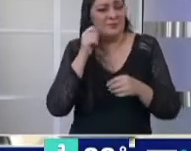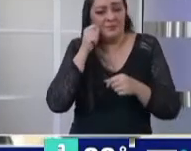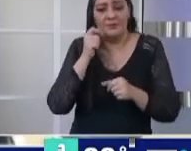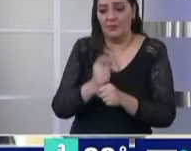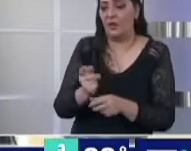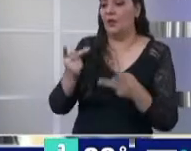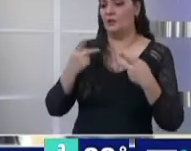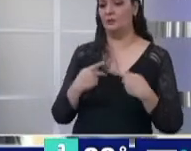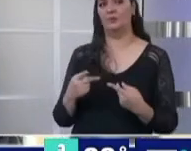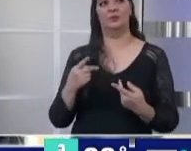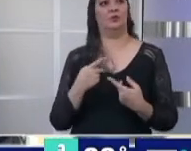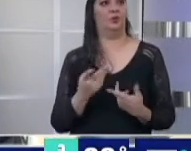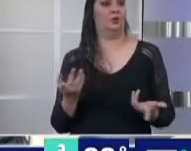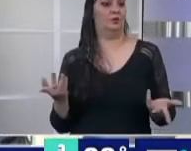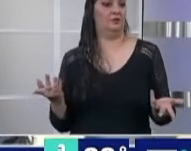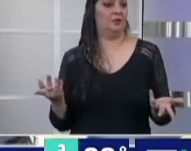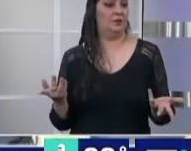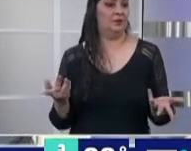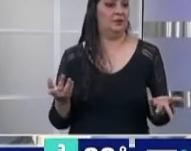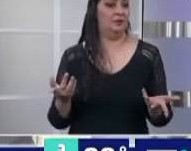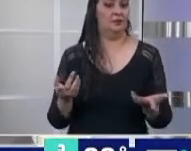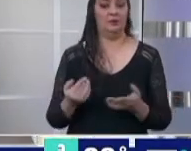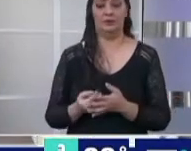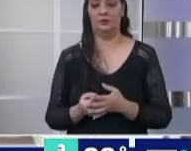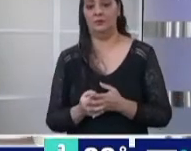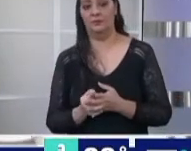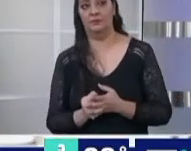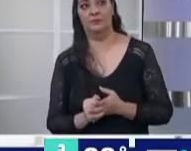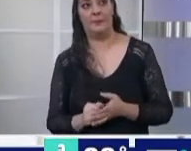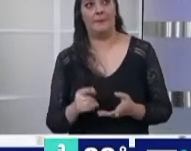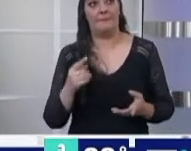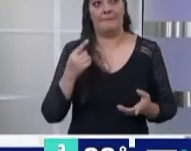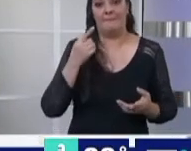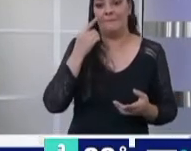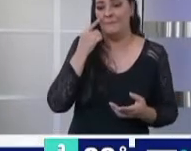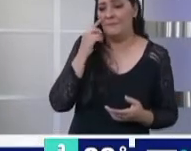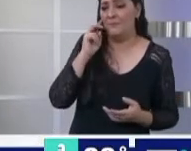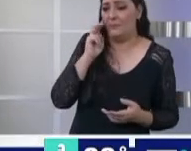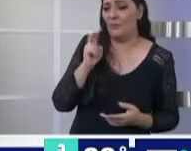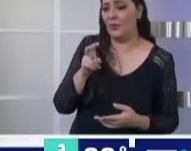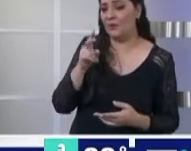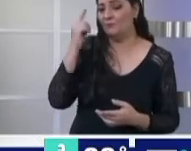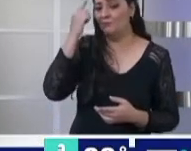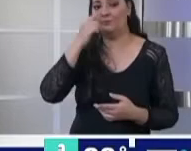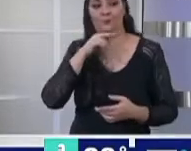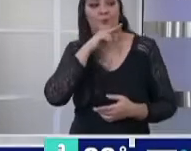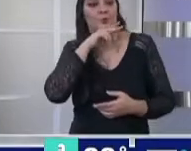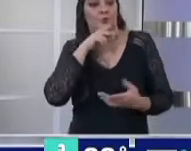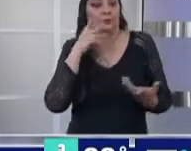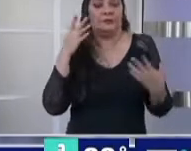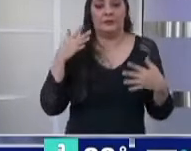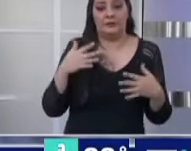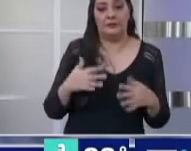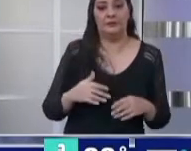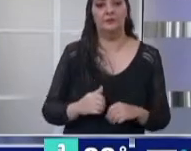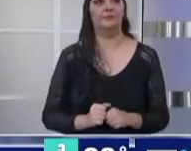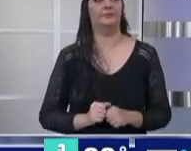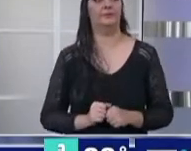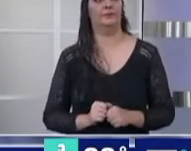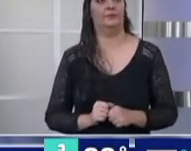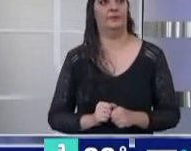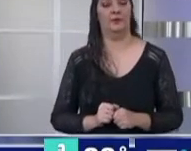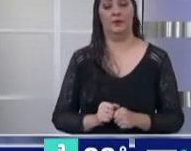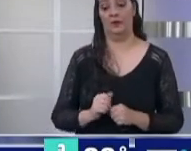observé la cara de ellos y era una cara de preocupación y que todos dicen lo mismo. Y